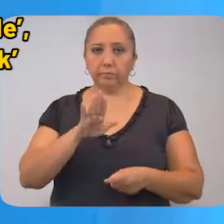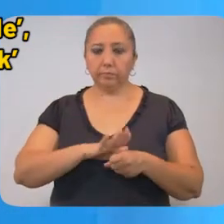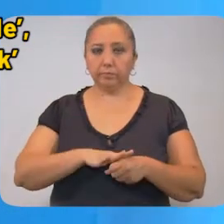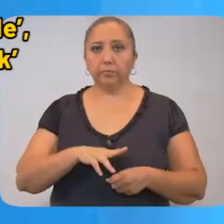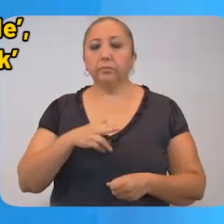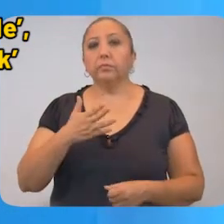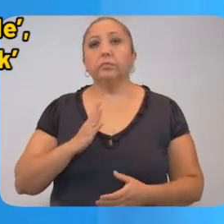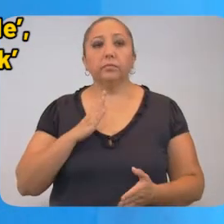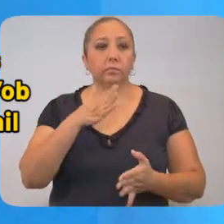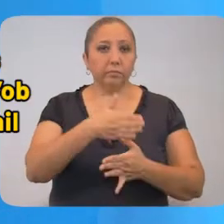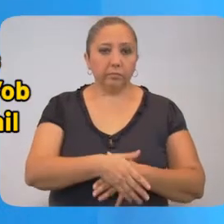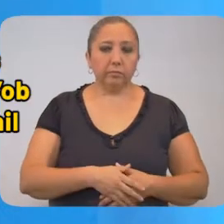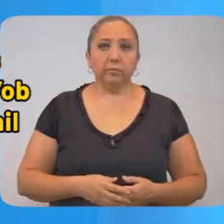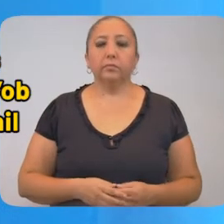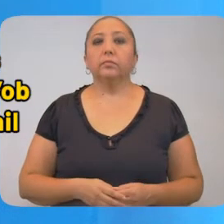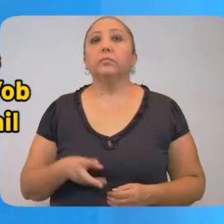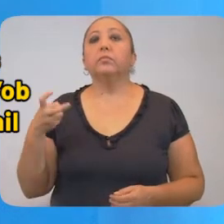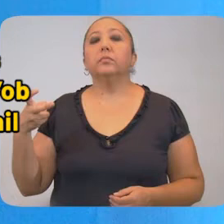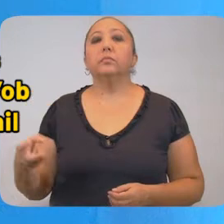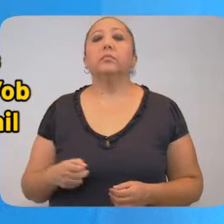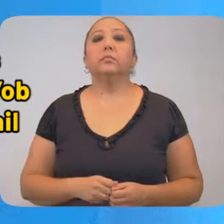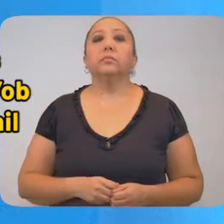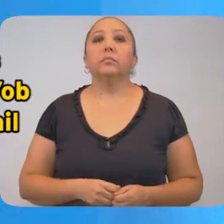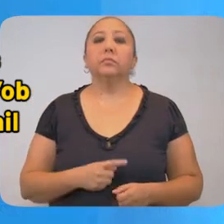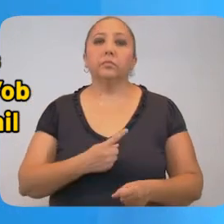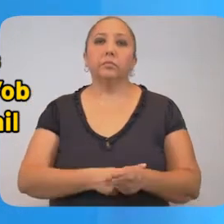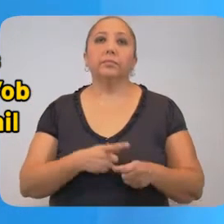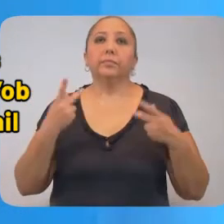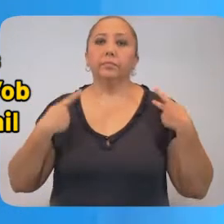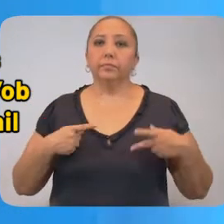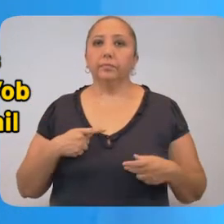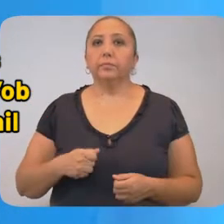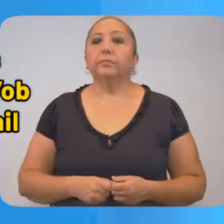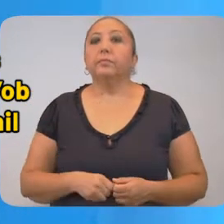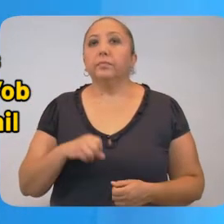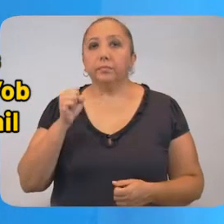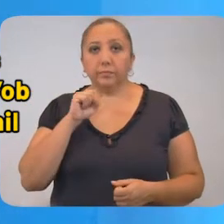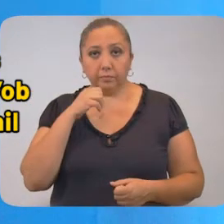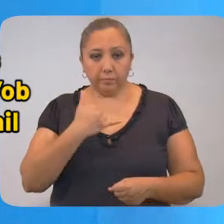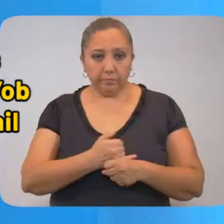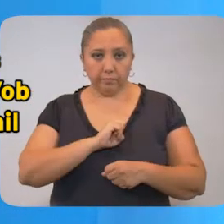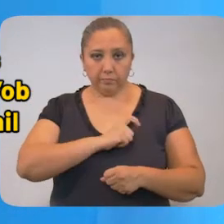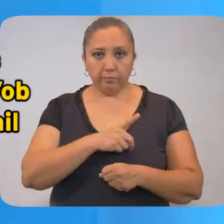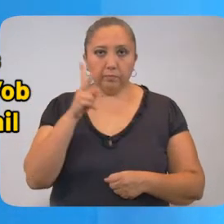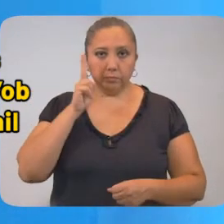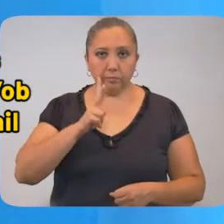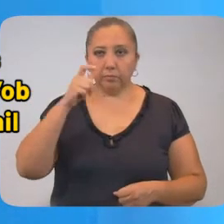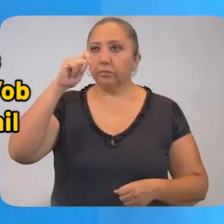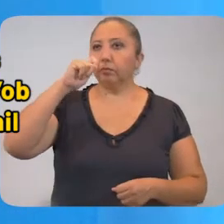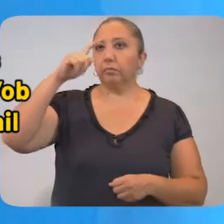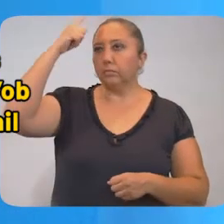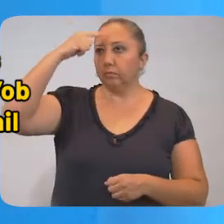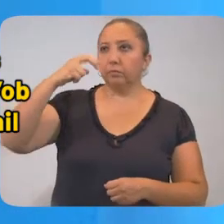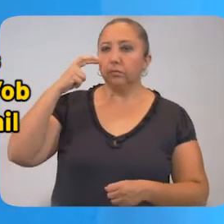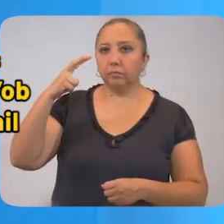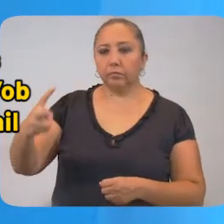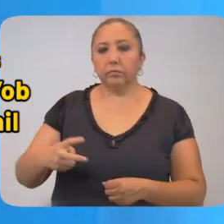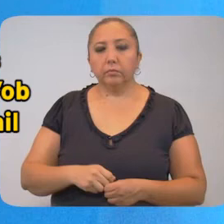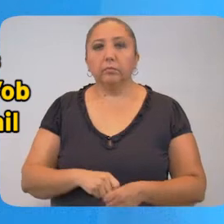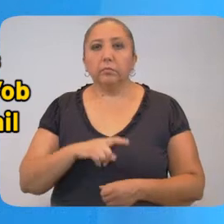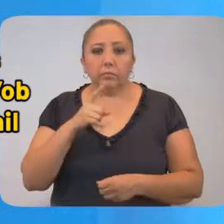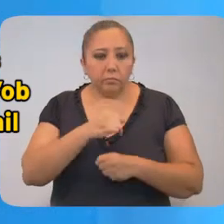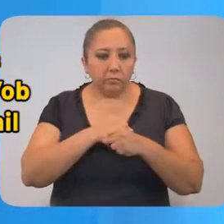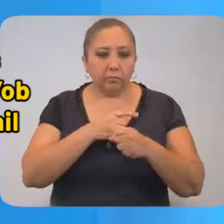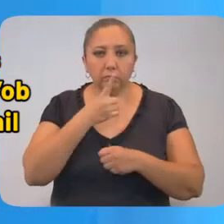salud más cercano. En esta fase de la epidemia, personal del sector salud estatal aplicará pruebas para detectar coronavirus en